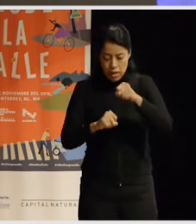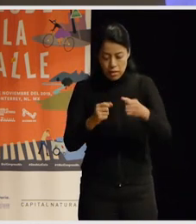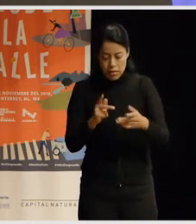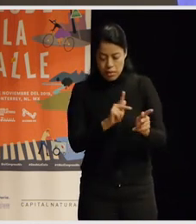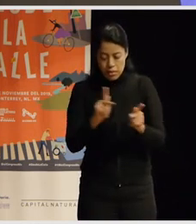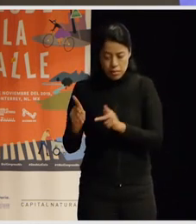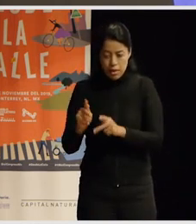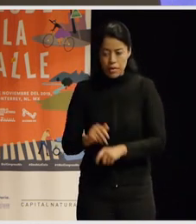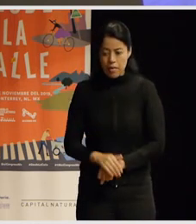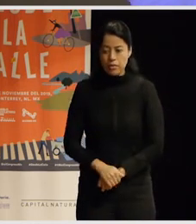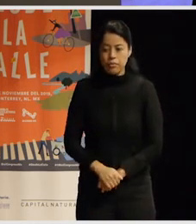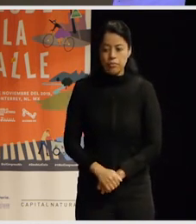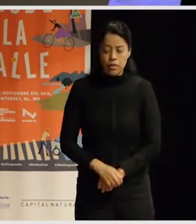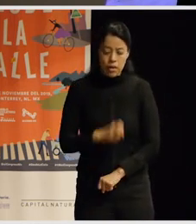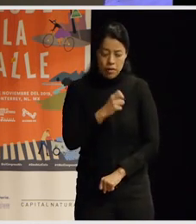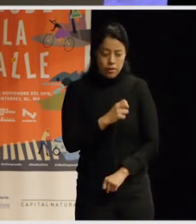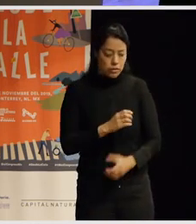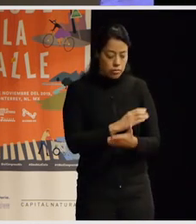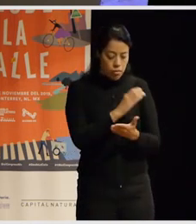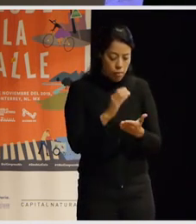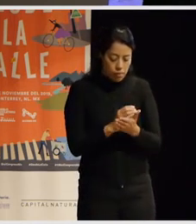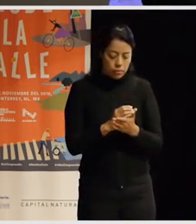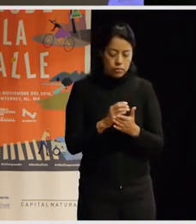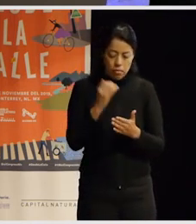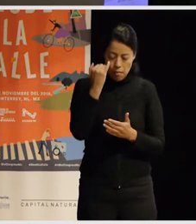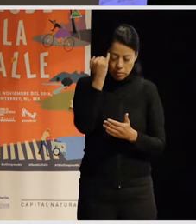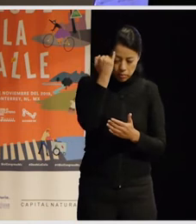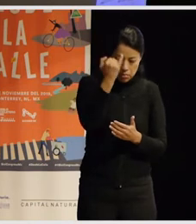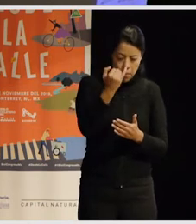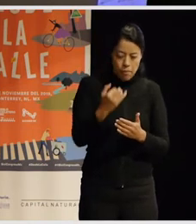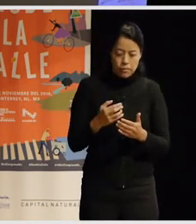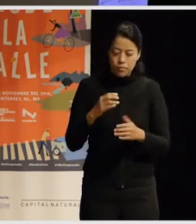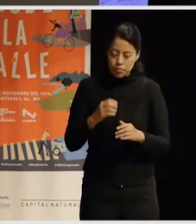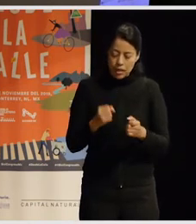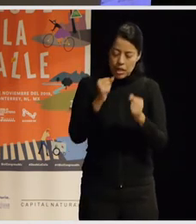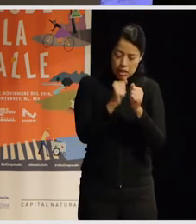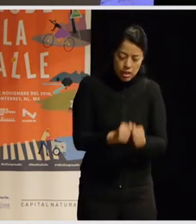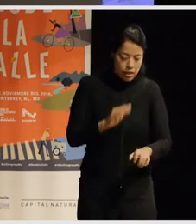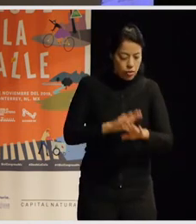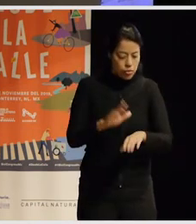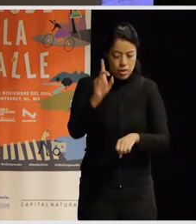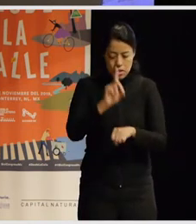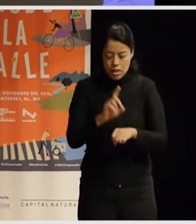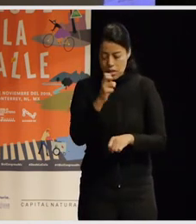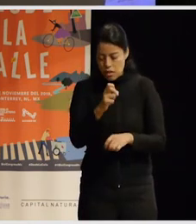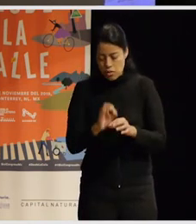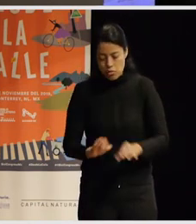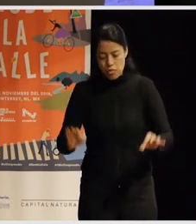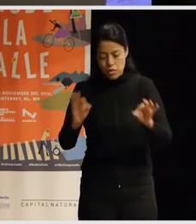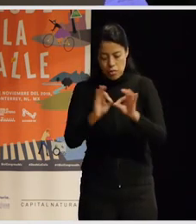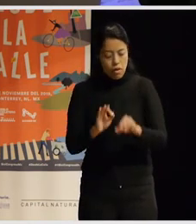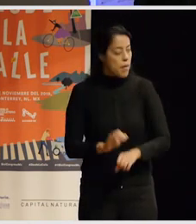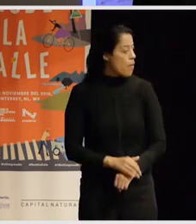esta parte que sea que se haga el urbanismo táctico y que quede la infraestructura por más días es básico puedes